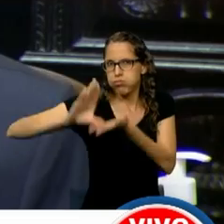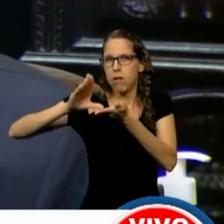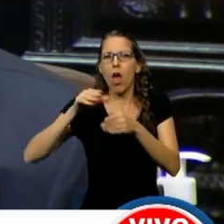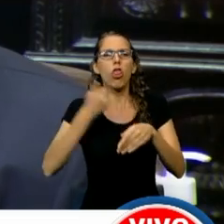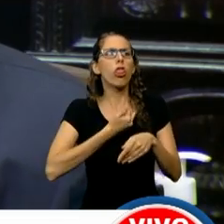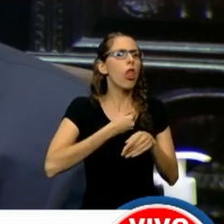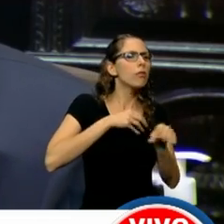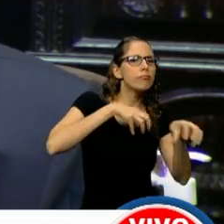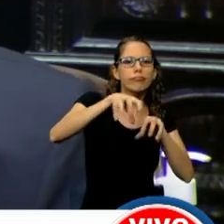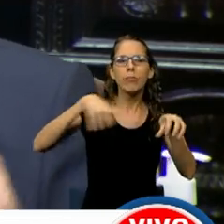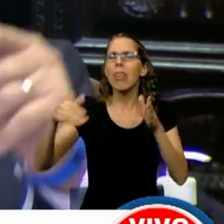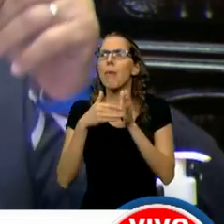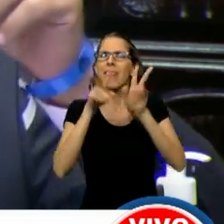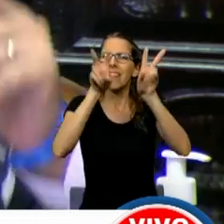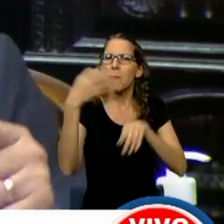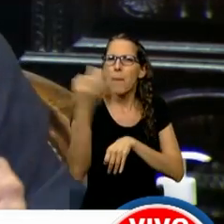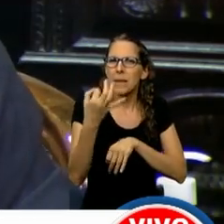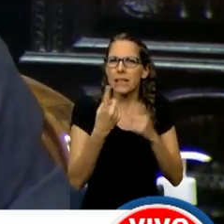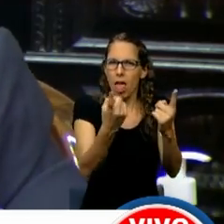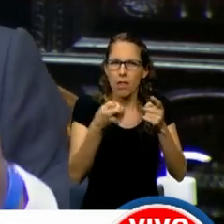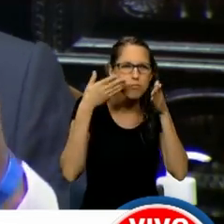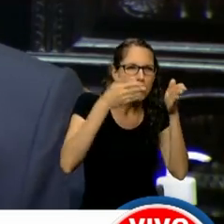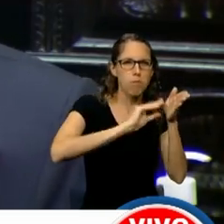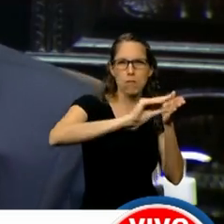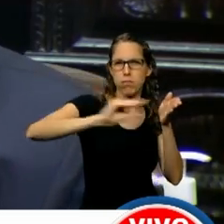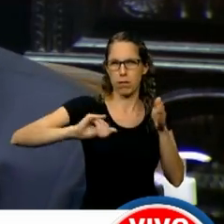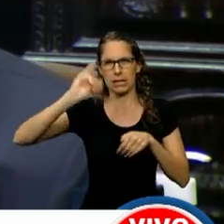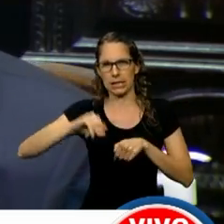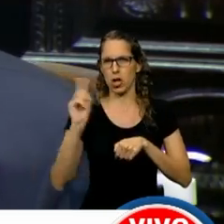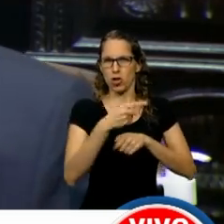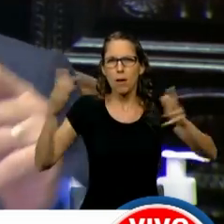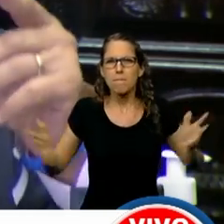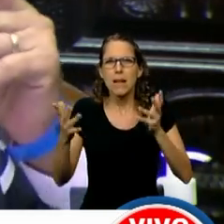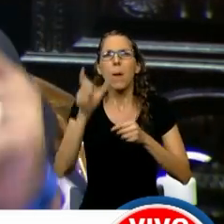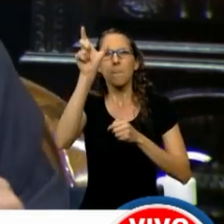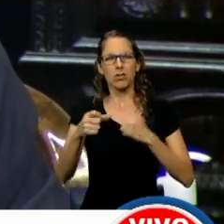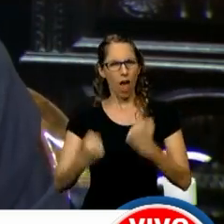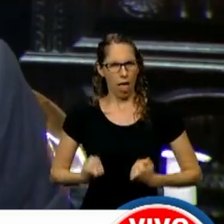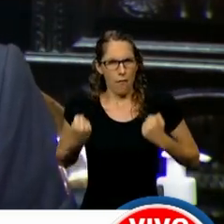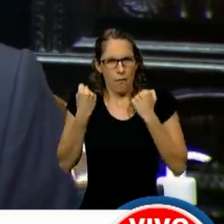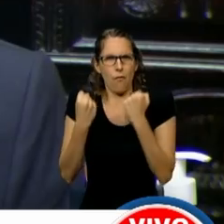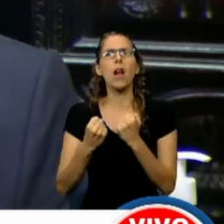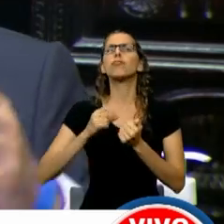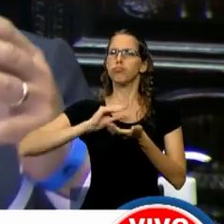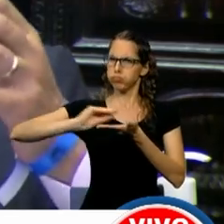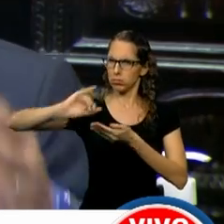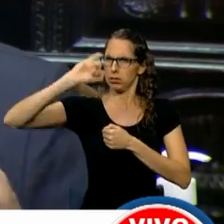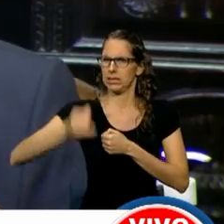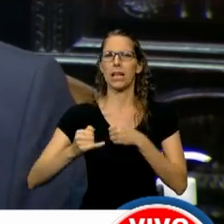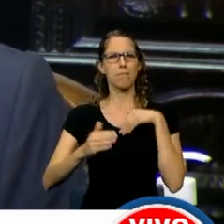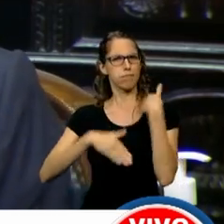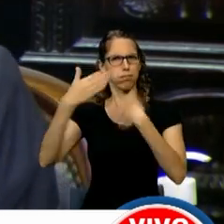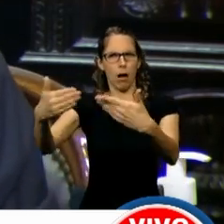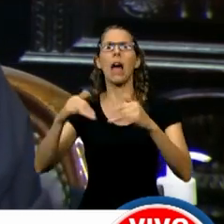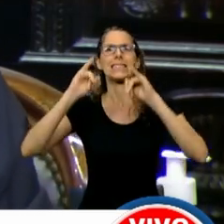vacantes en nuestra nación que promovimos el espíritu de superación la promoción social y no